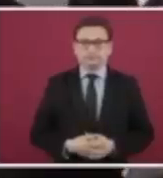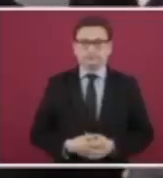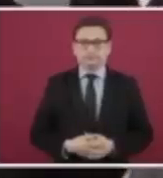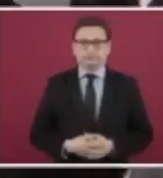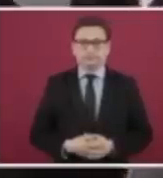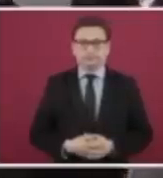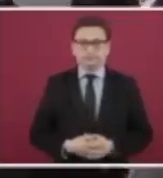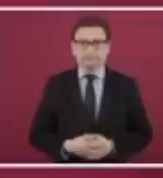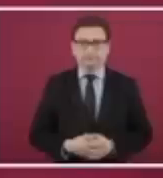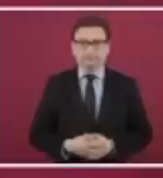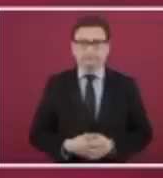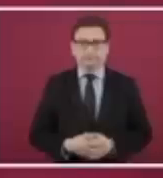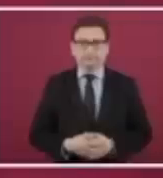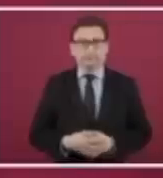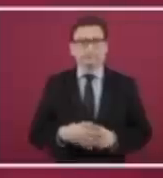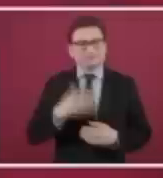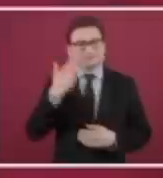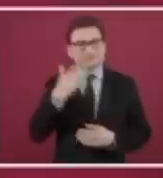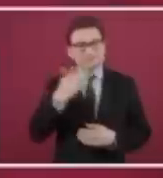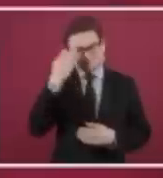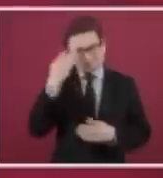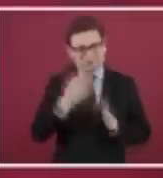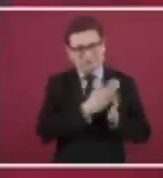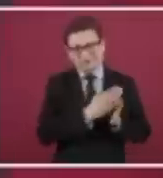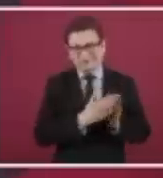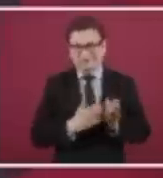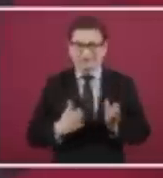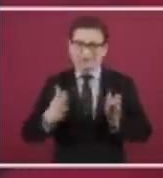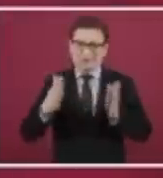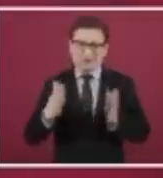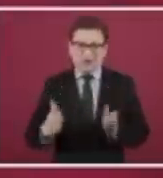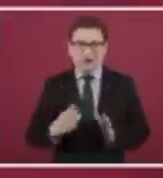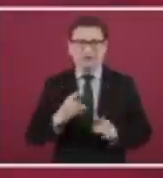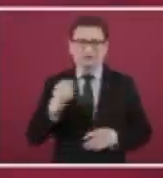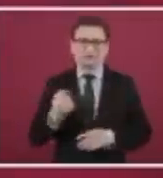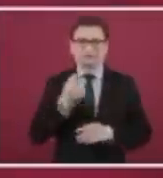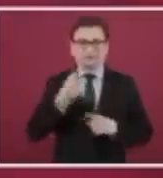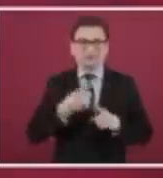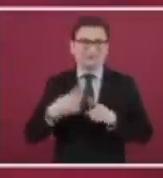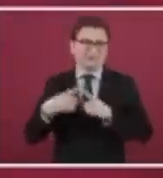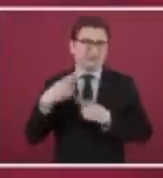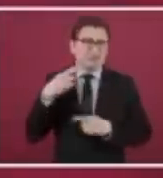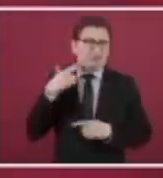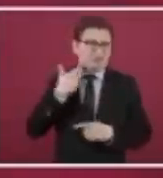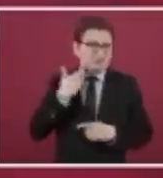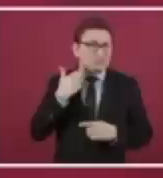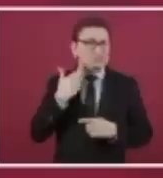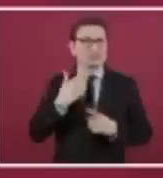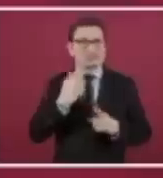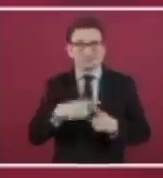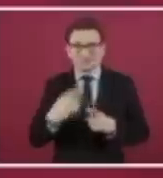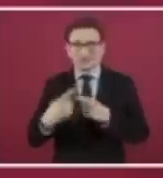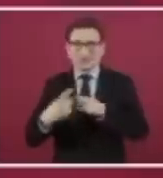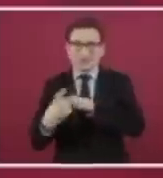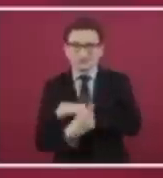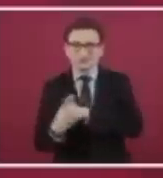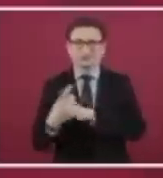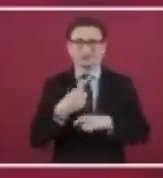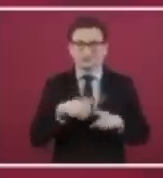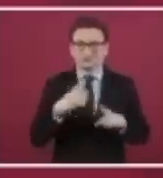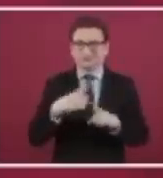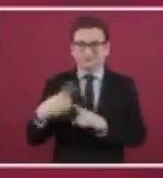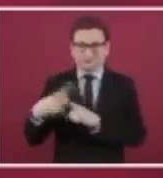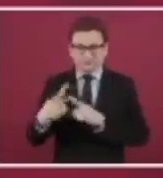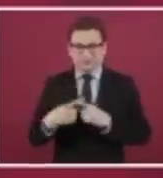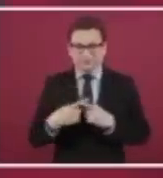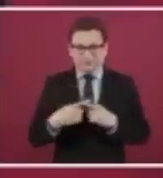la era de la robótica, de que todo va a estar automatizado. Sí,